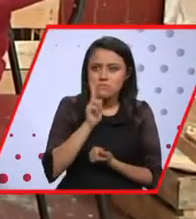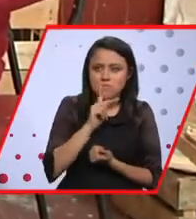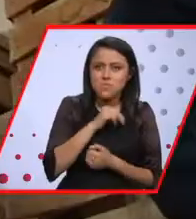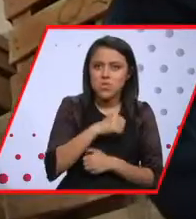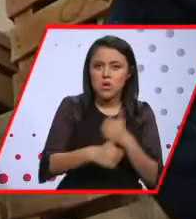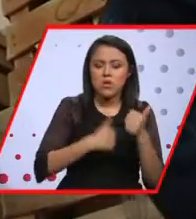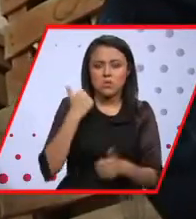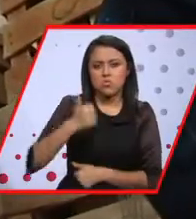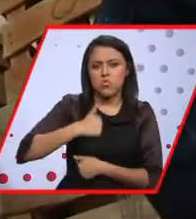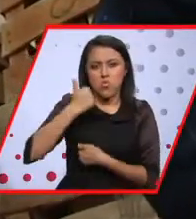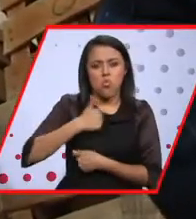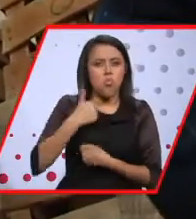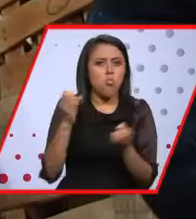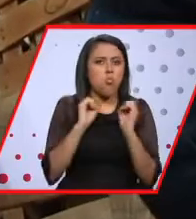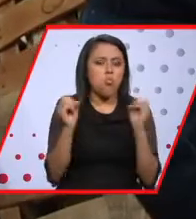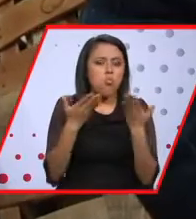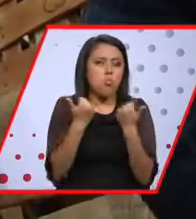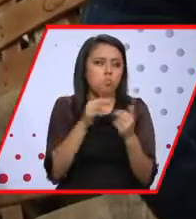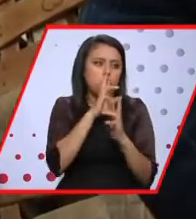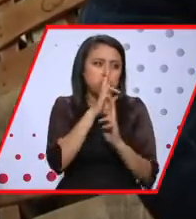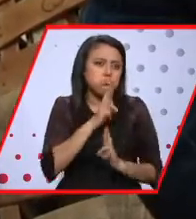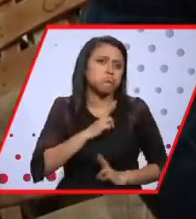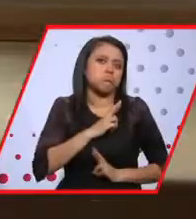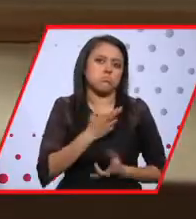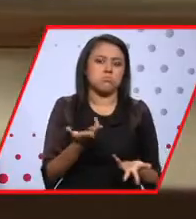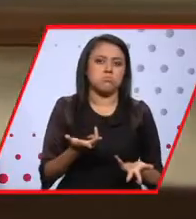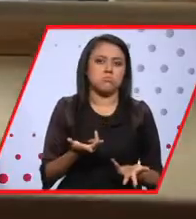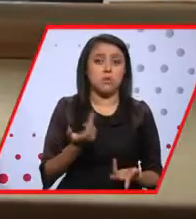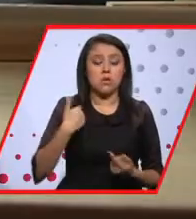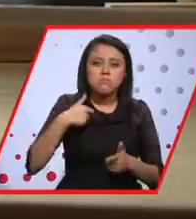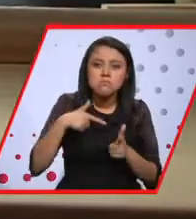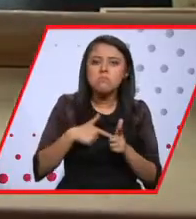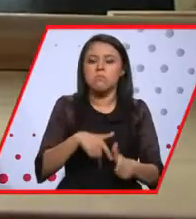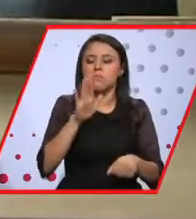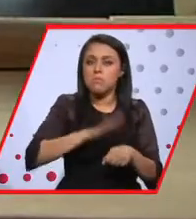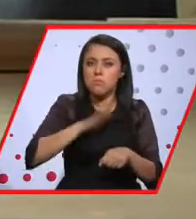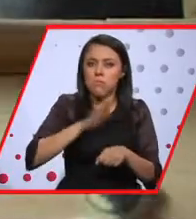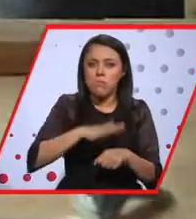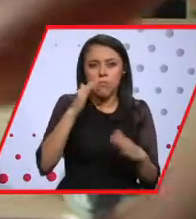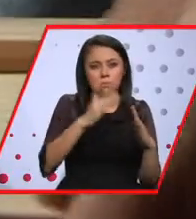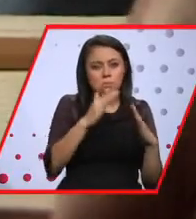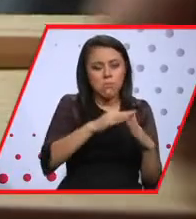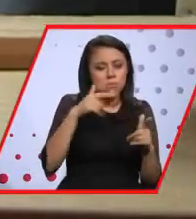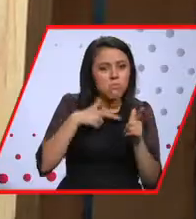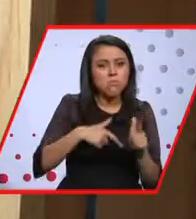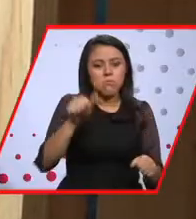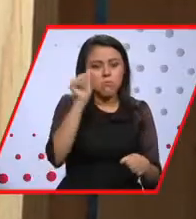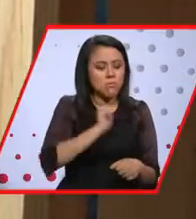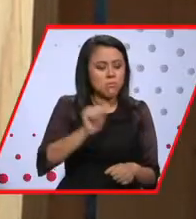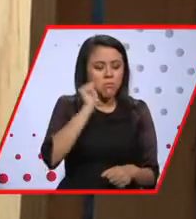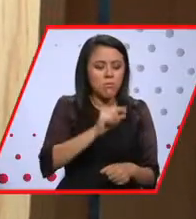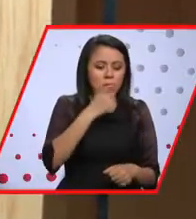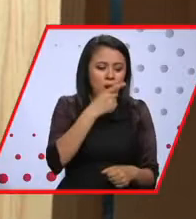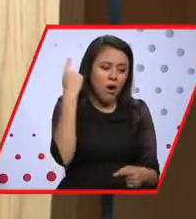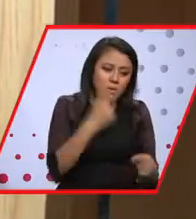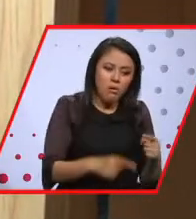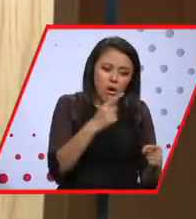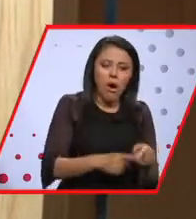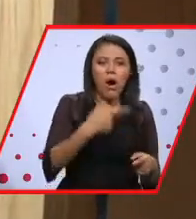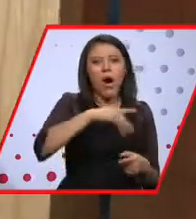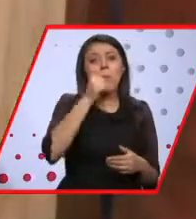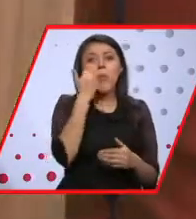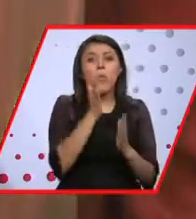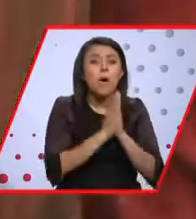autoridad no ha dado respuesta a su caso y la insistencia porque salgan de la casa es continua. Esta es su